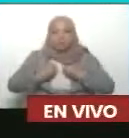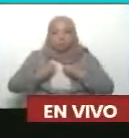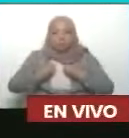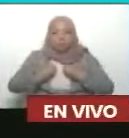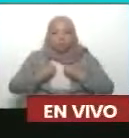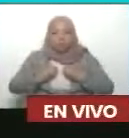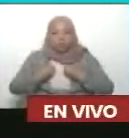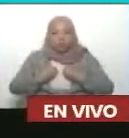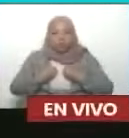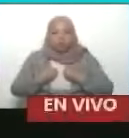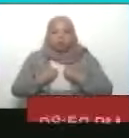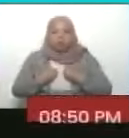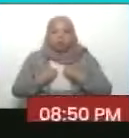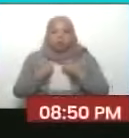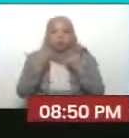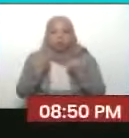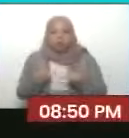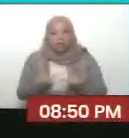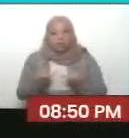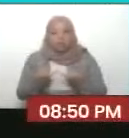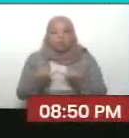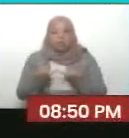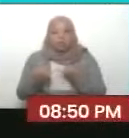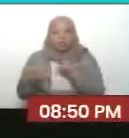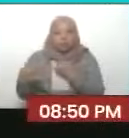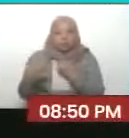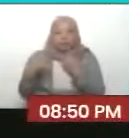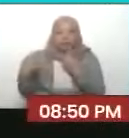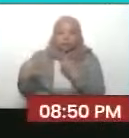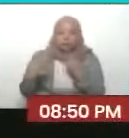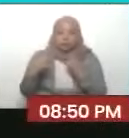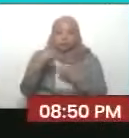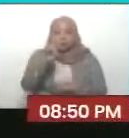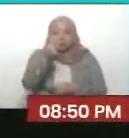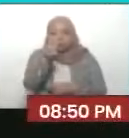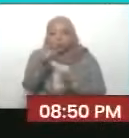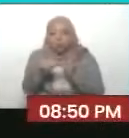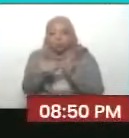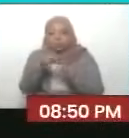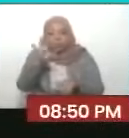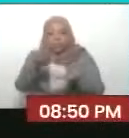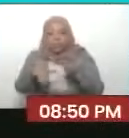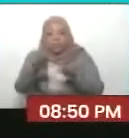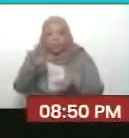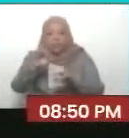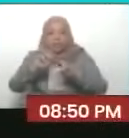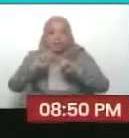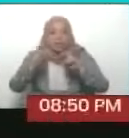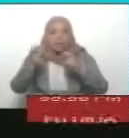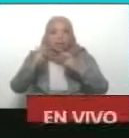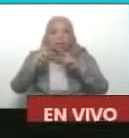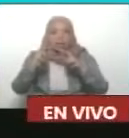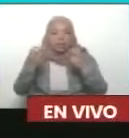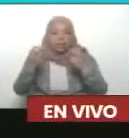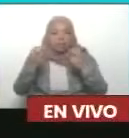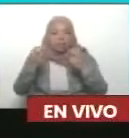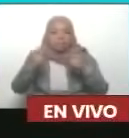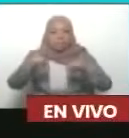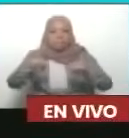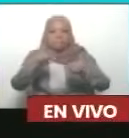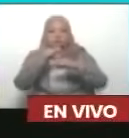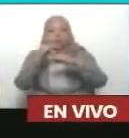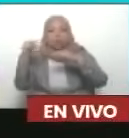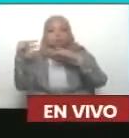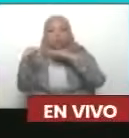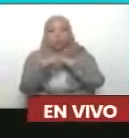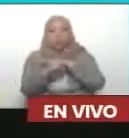Luego, como presidente, me ha tocado la conspiración del 2015 en adelante con el tema de Guyana